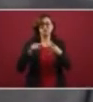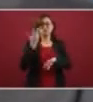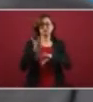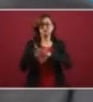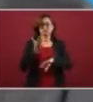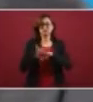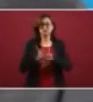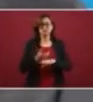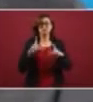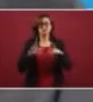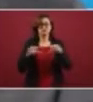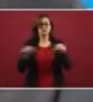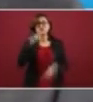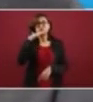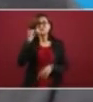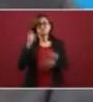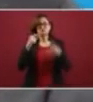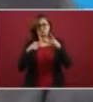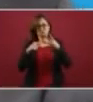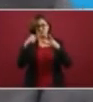por Japón y Alemania.